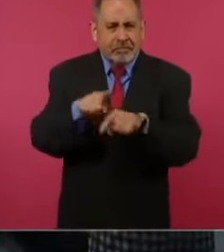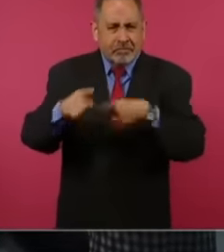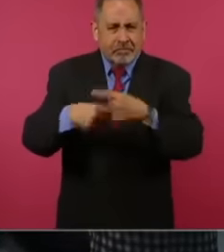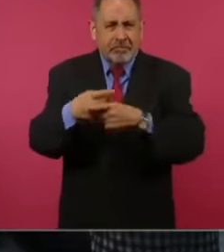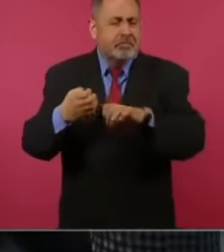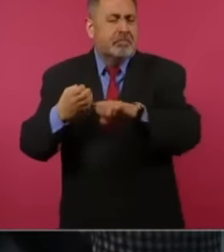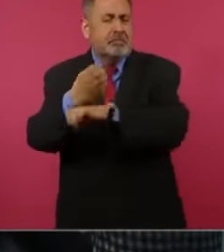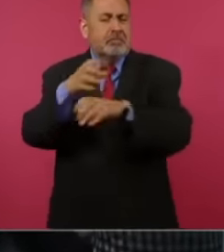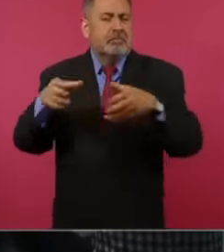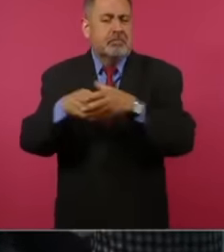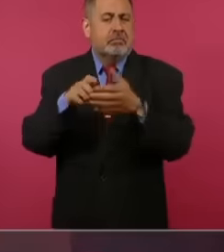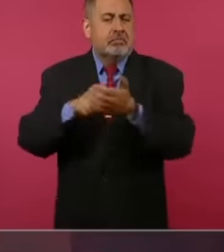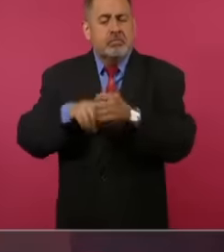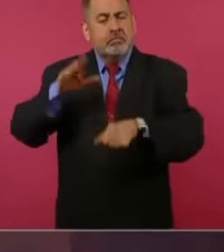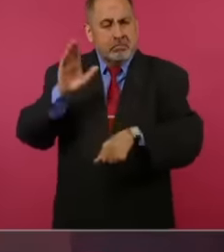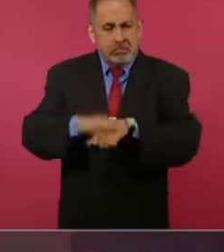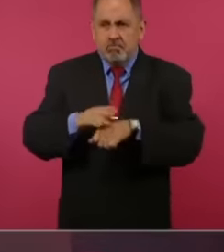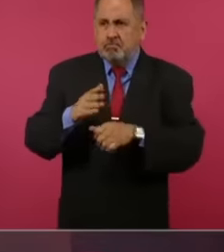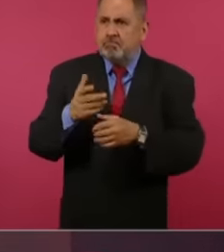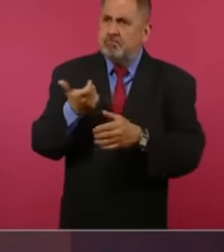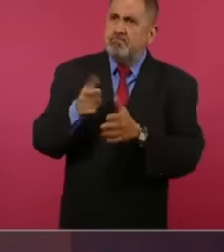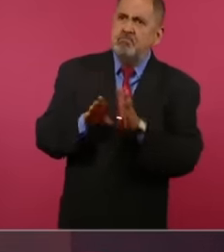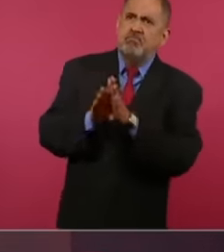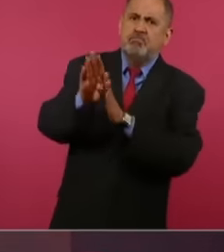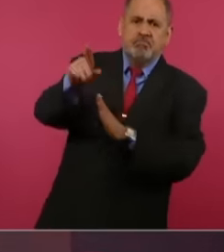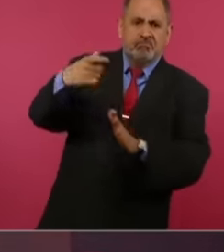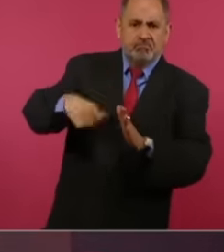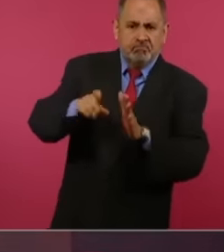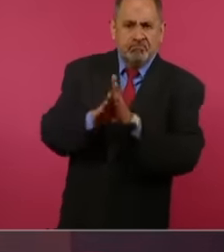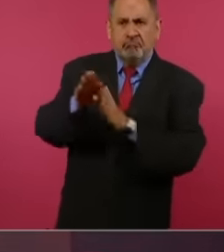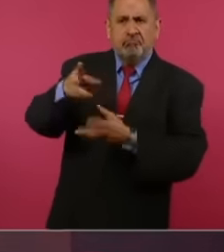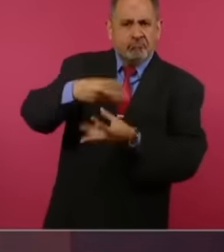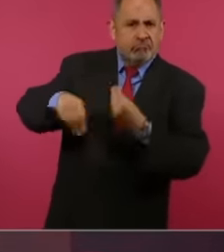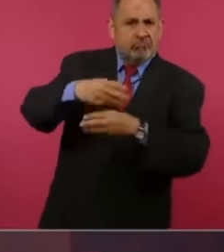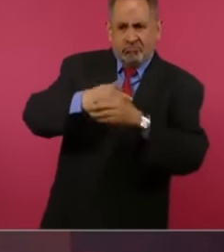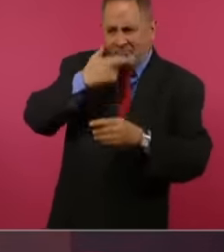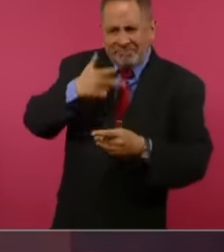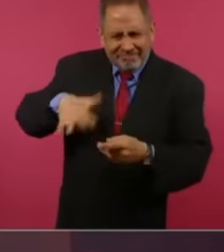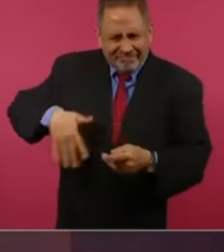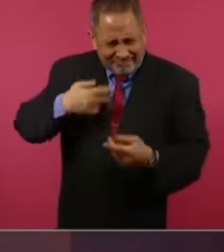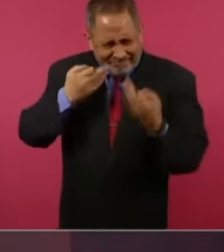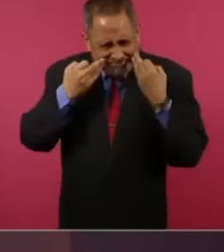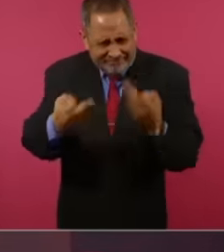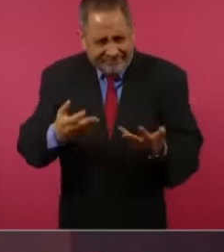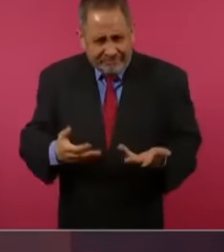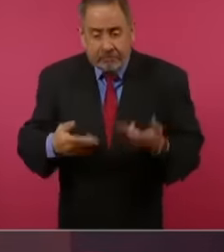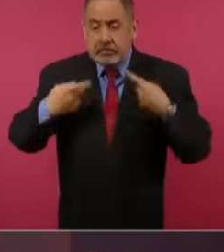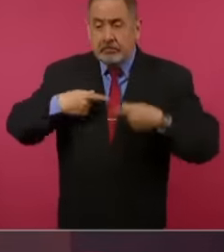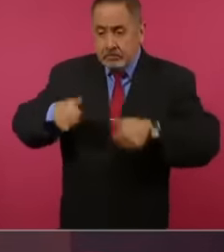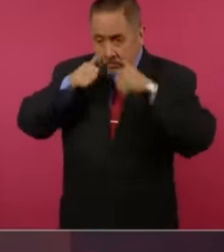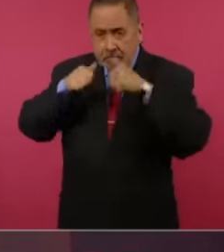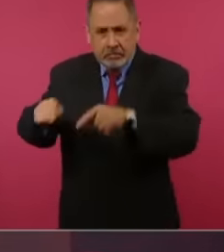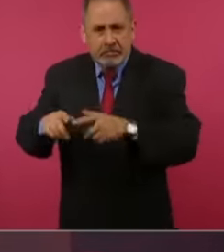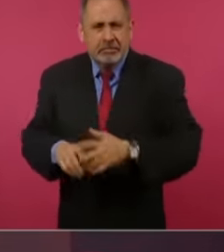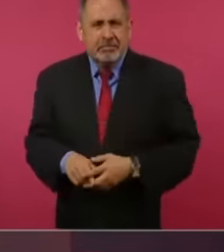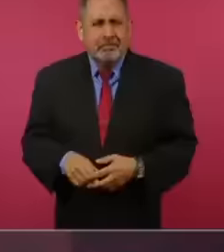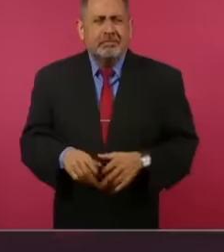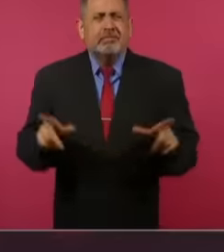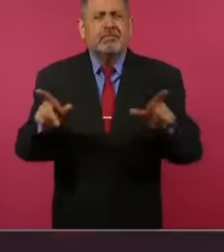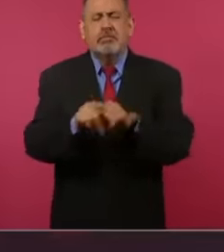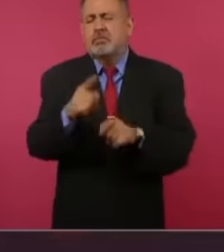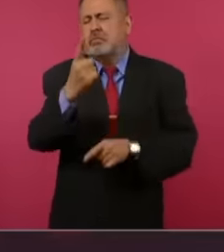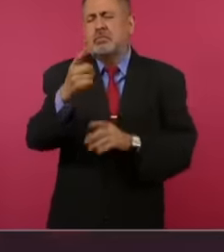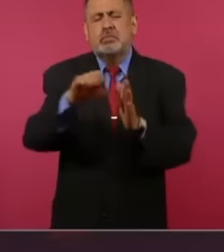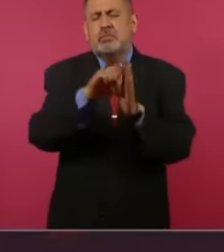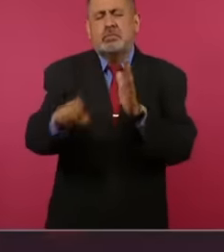los estados con más crecimiento económico. La gente está siendo atendida. Yo nada más te voy a poner